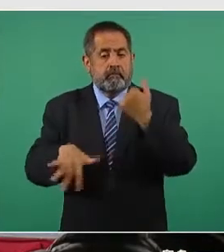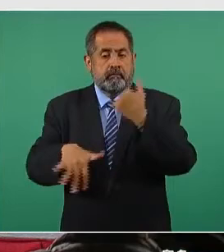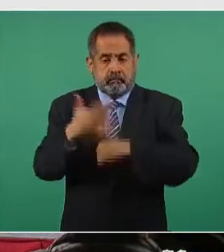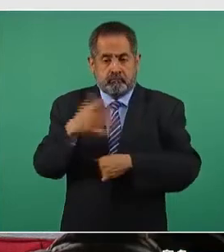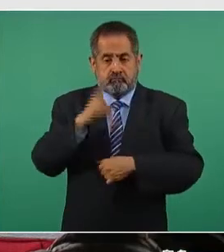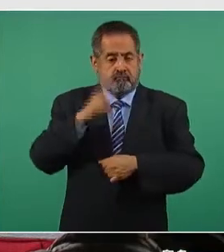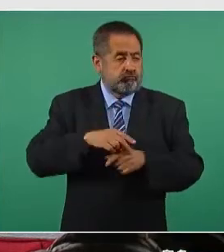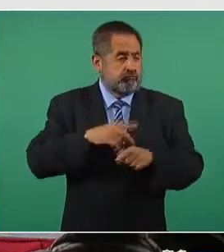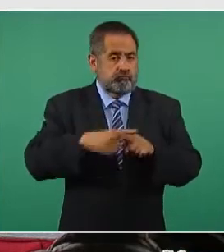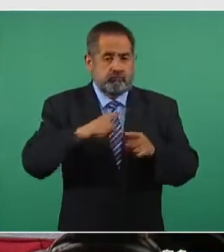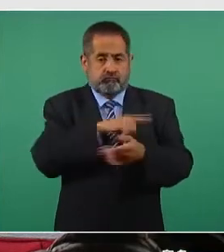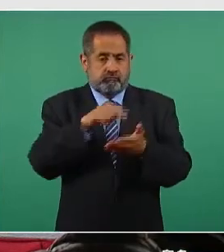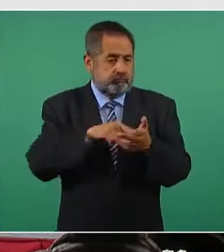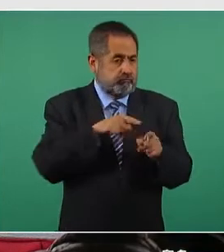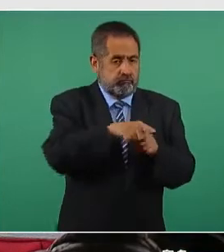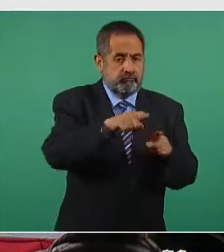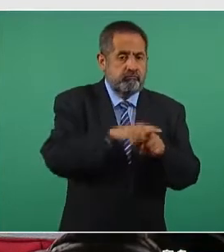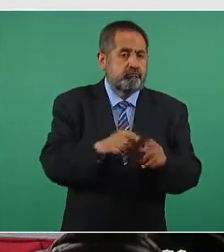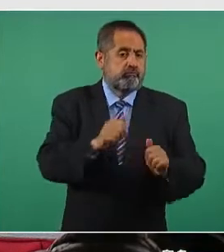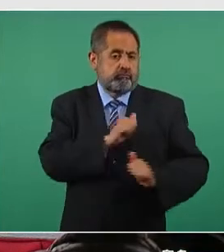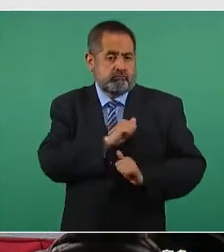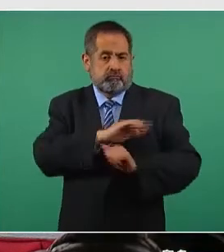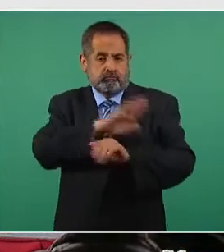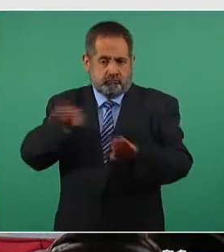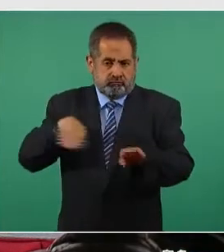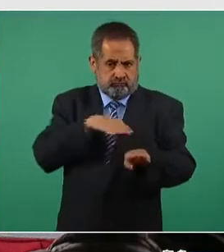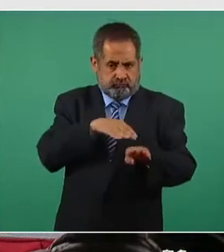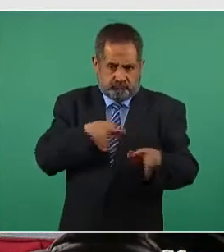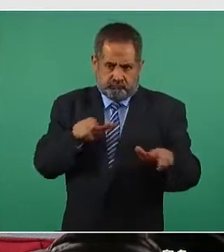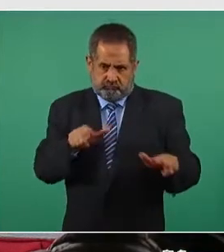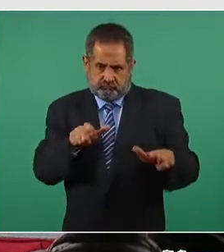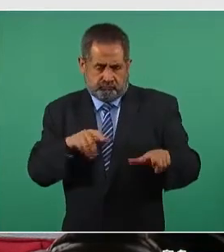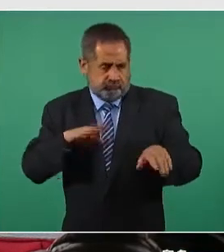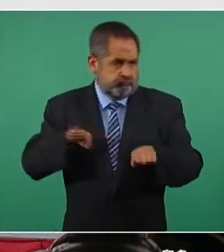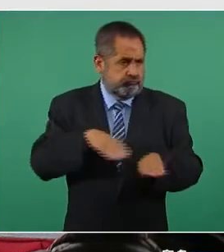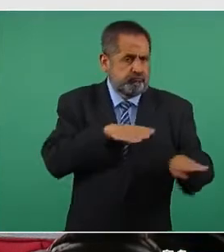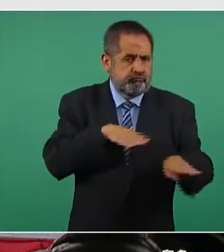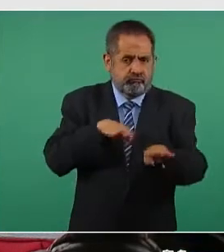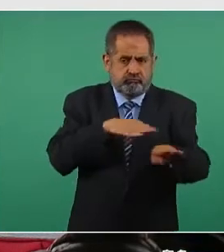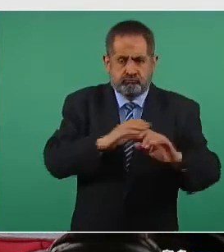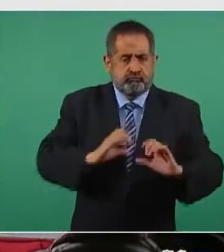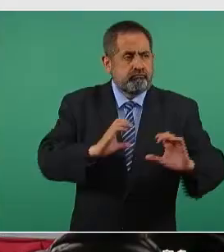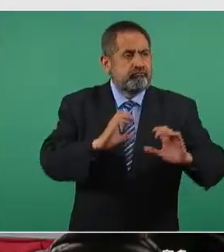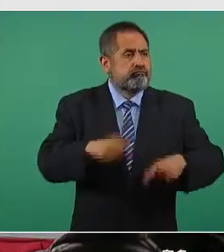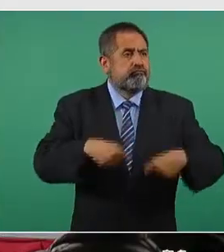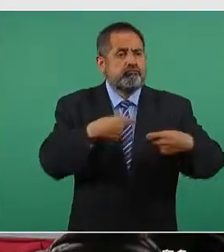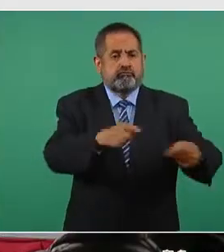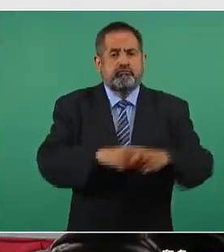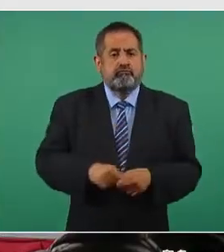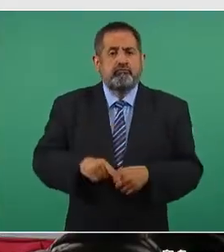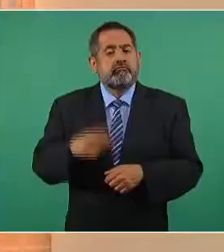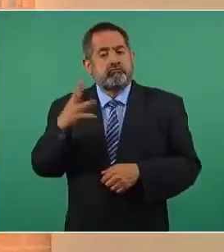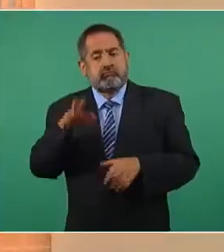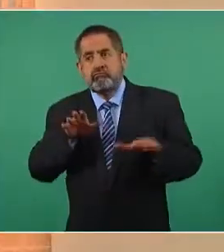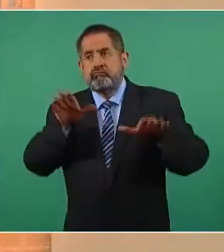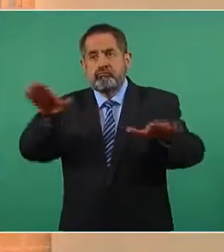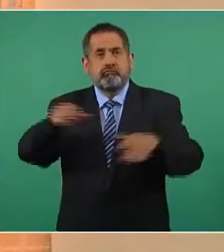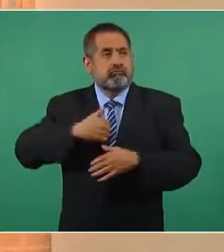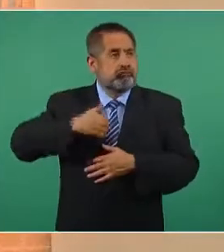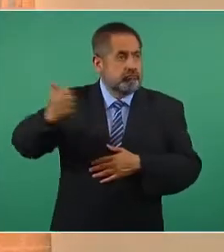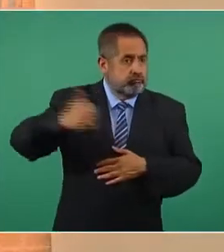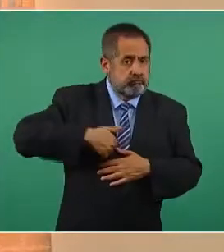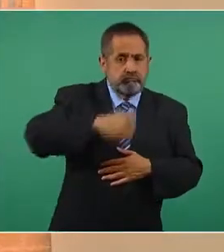materializaron con escoltas de seguridad. Las rutas aéreas fueron 4 con 19